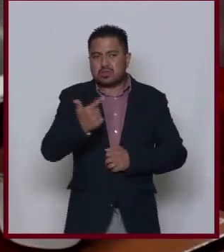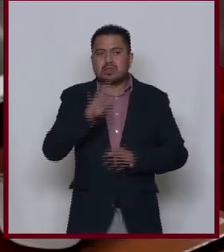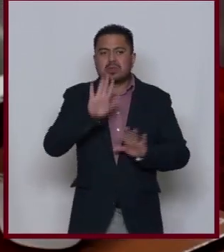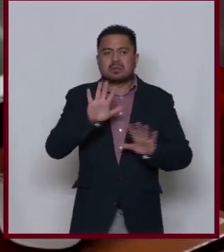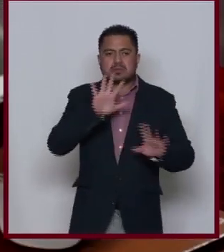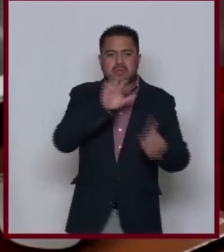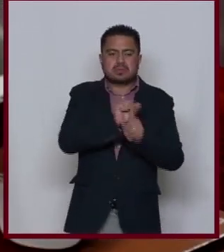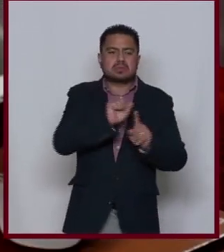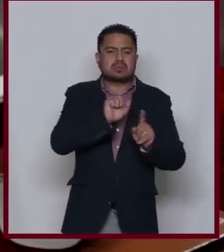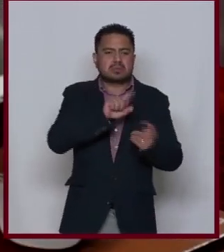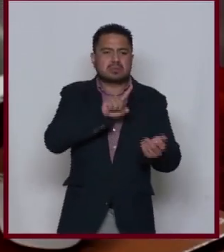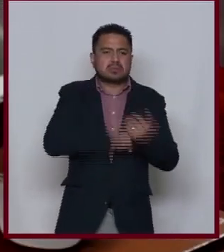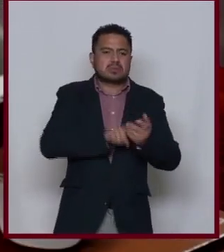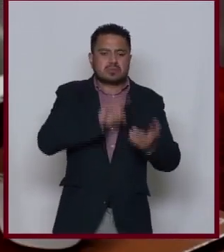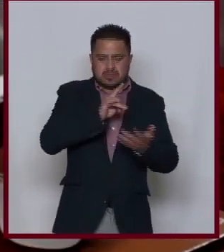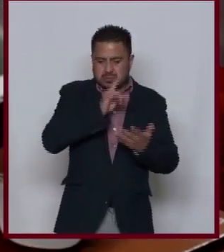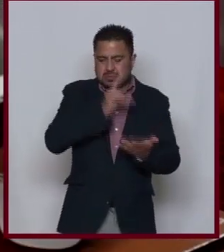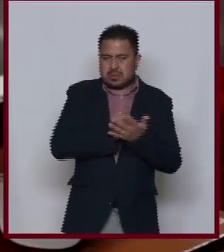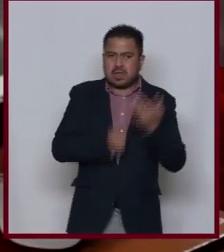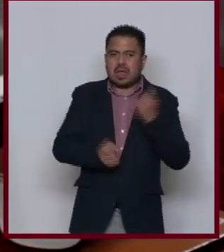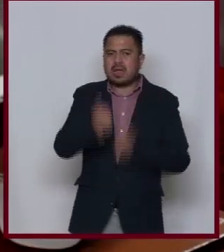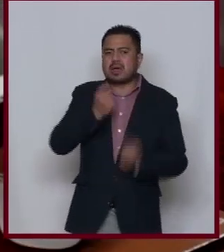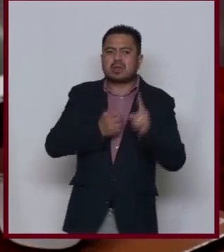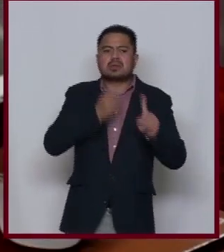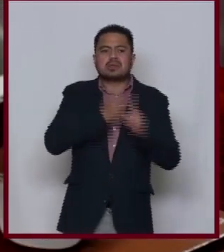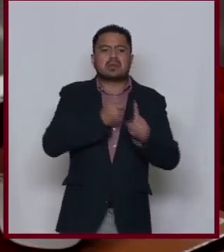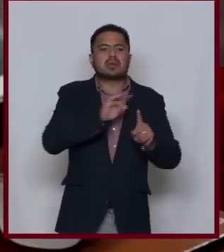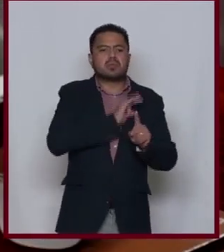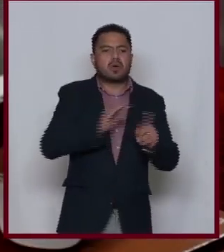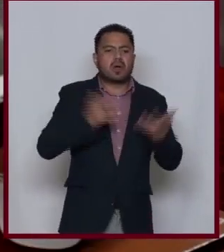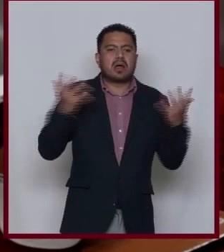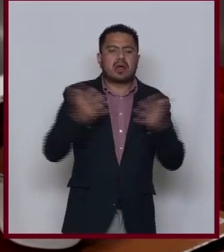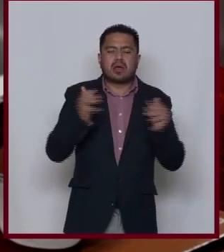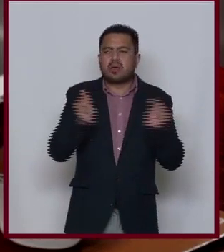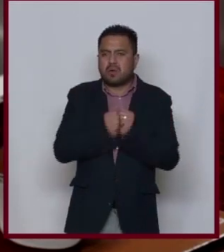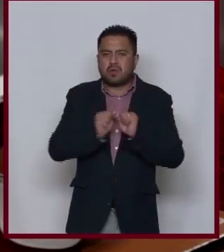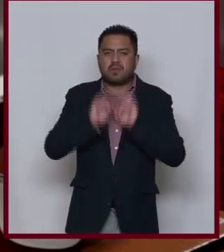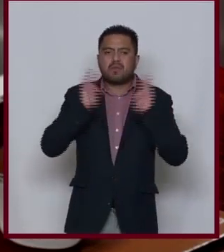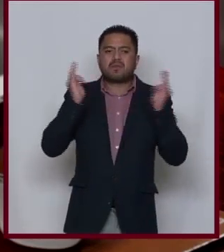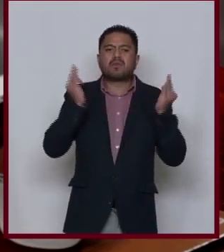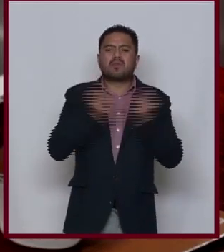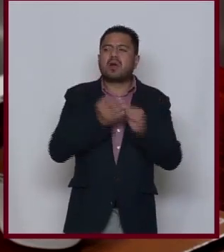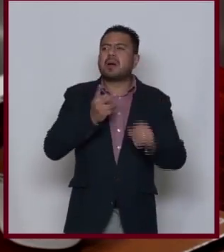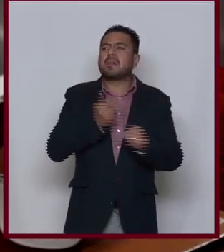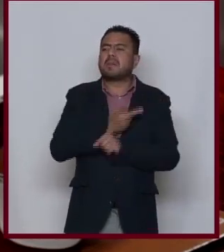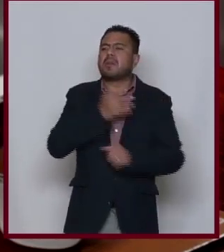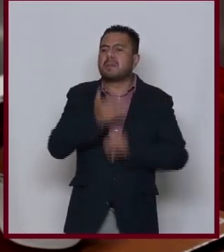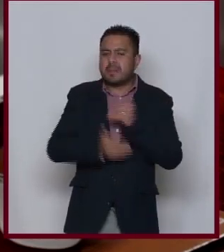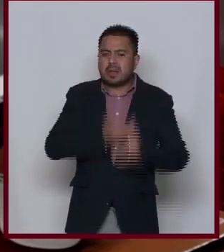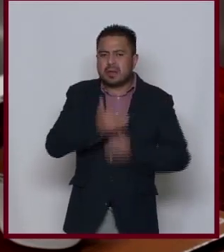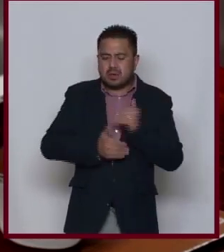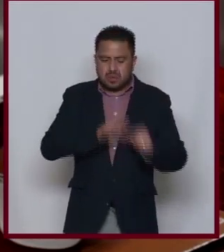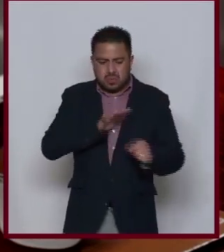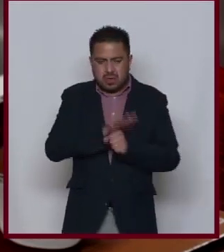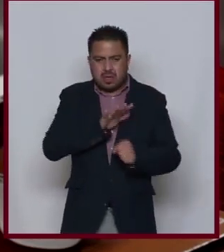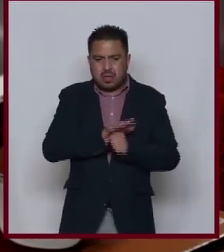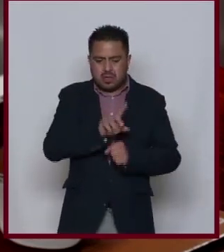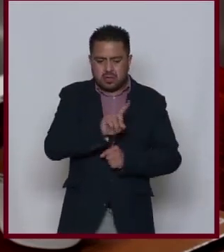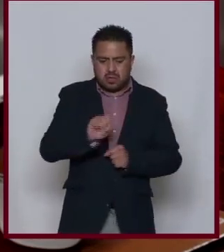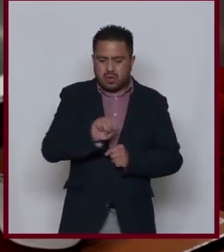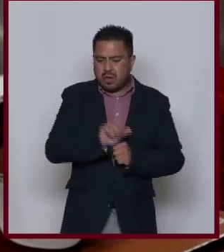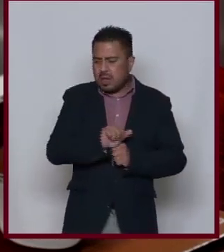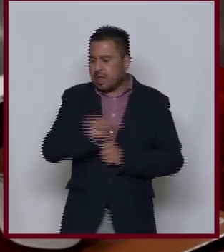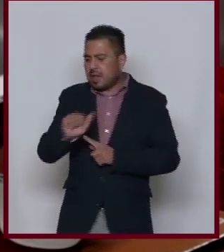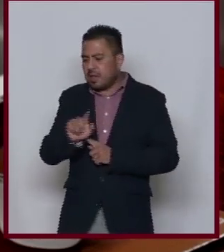escala comprende solo algunos de esas para poder hacer una formación, digamos. ¿Qué pasos voy de un do a otro